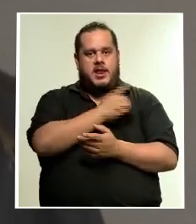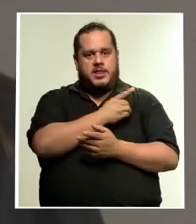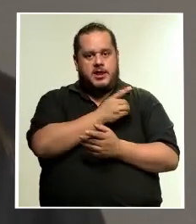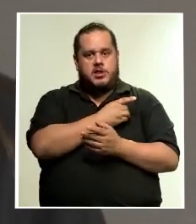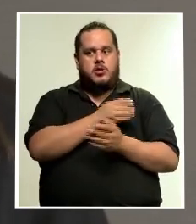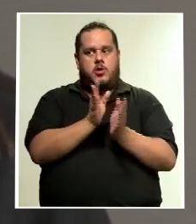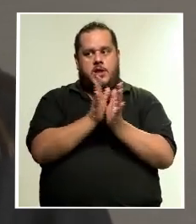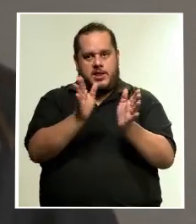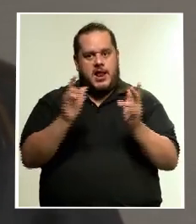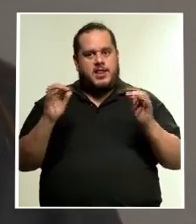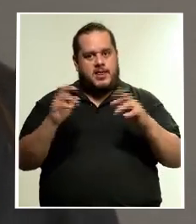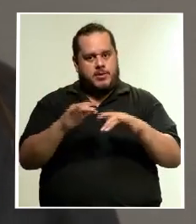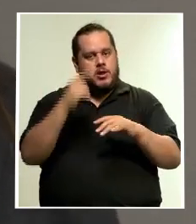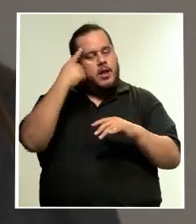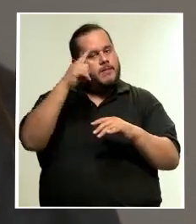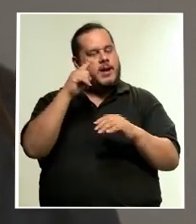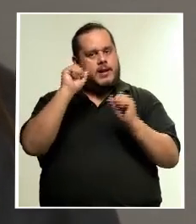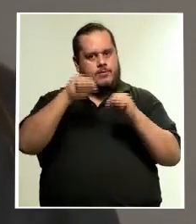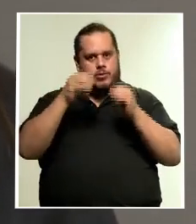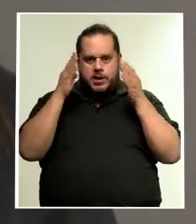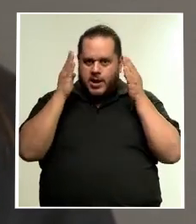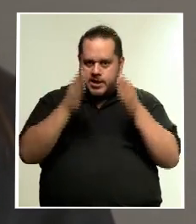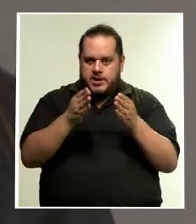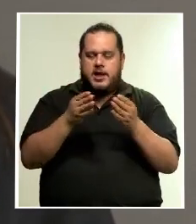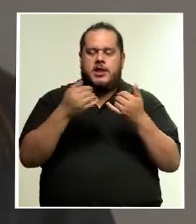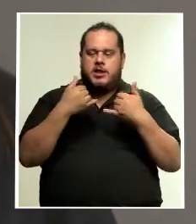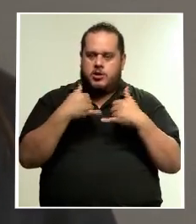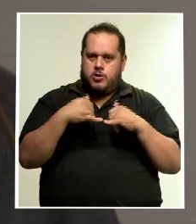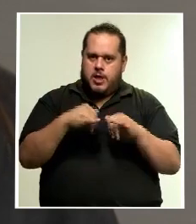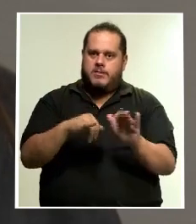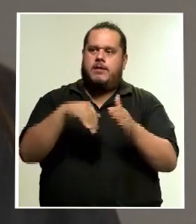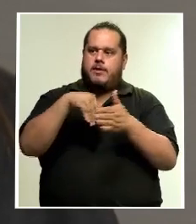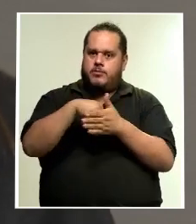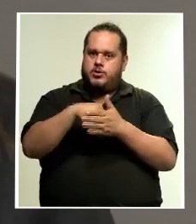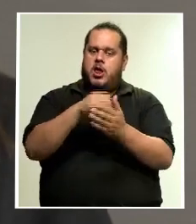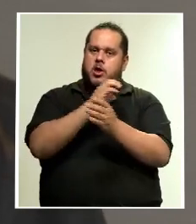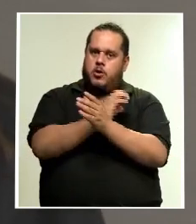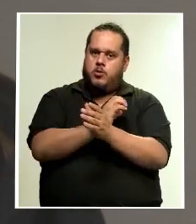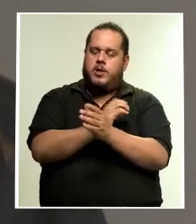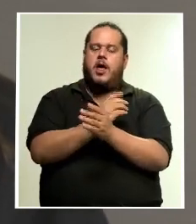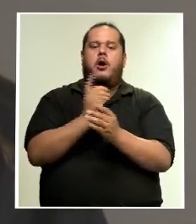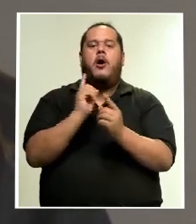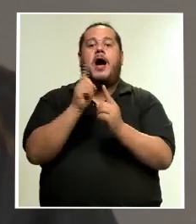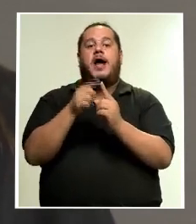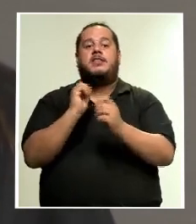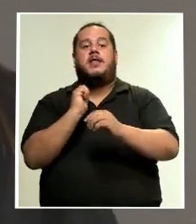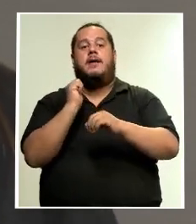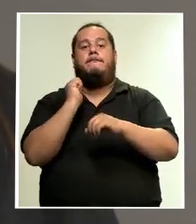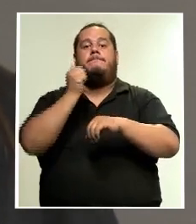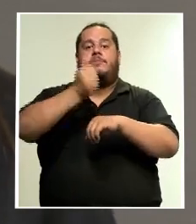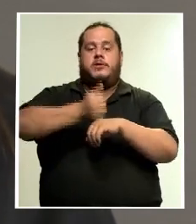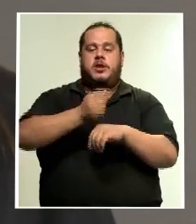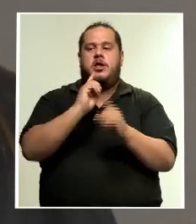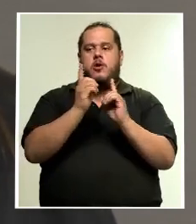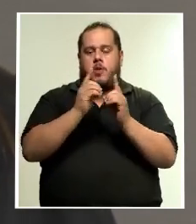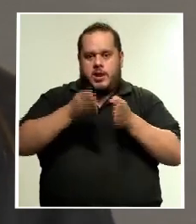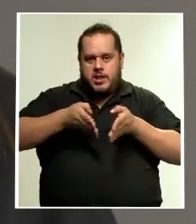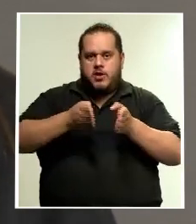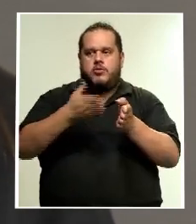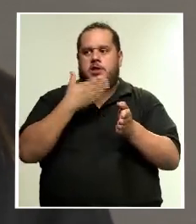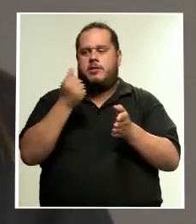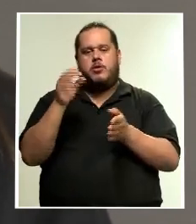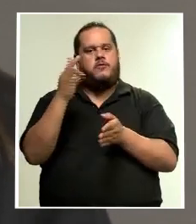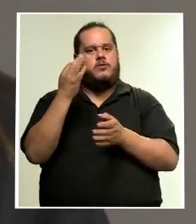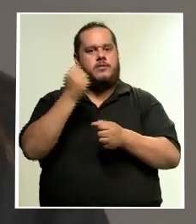Migración para poder atender, y aún vamos a continuar en contención hasta que podamos definir en los próximos días cuál es la ruta y la mejor forma